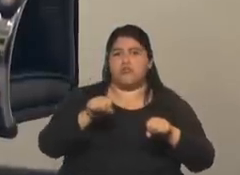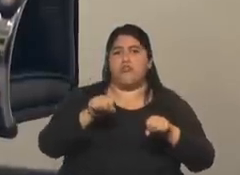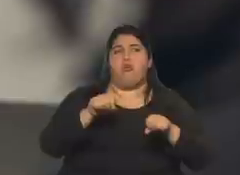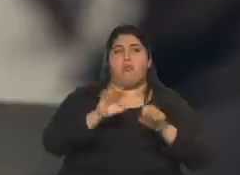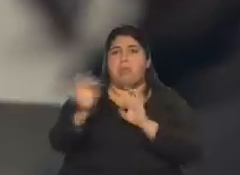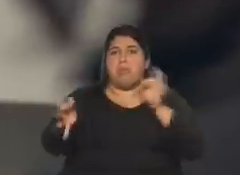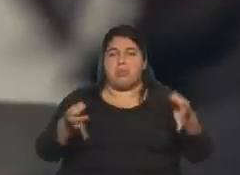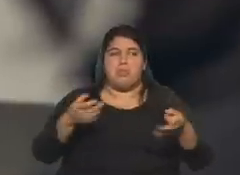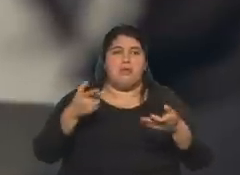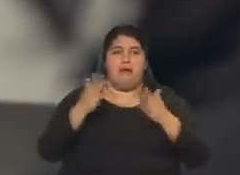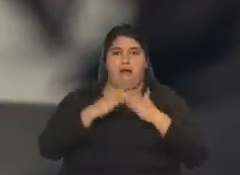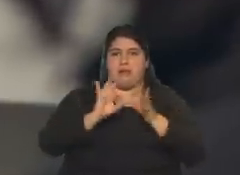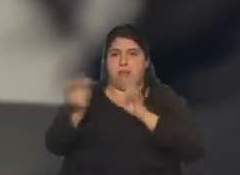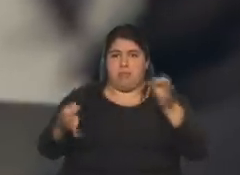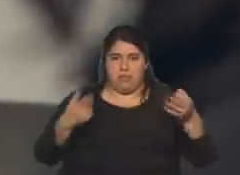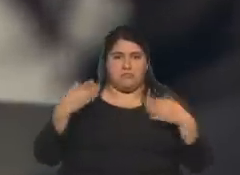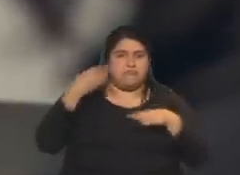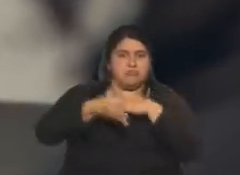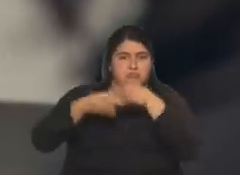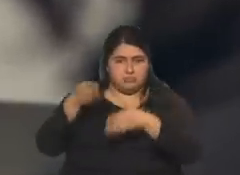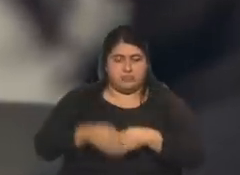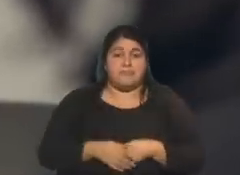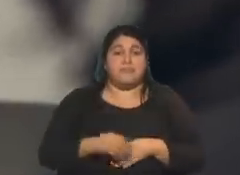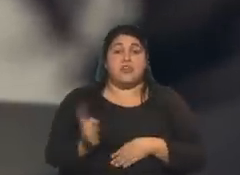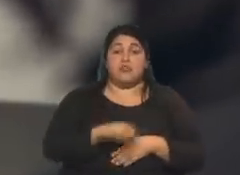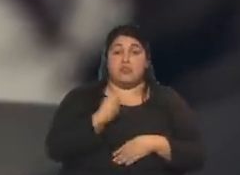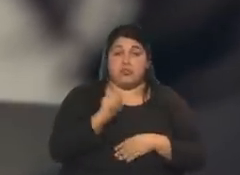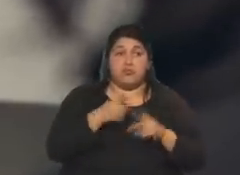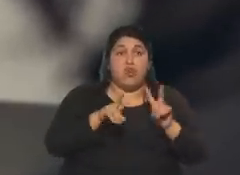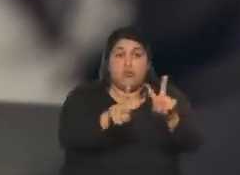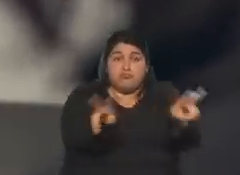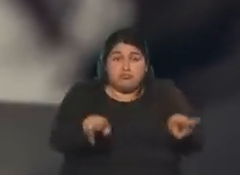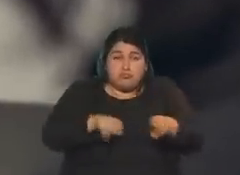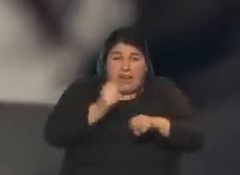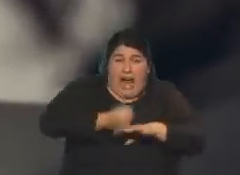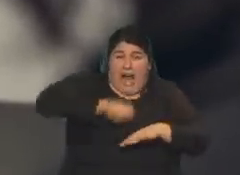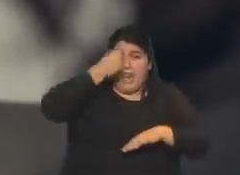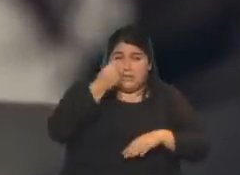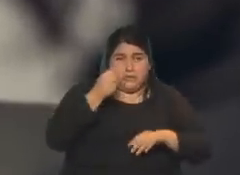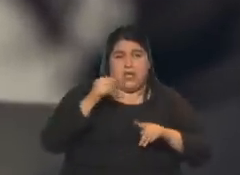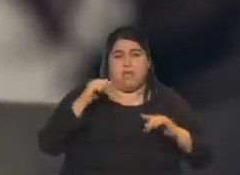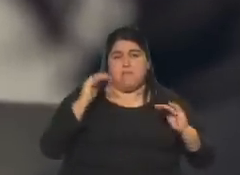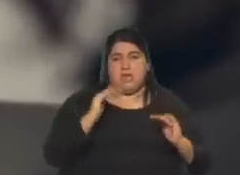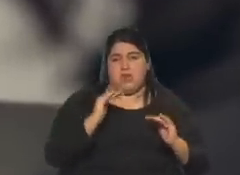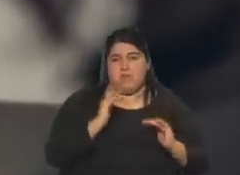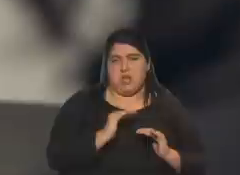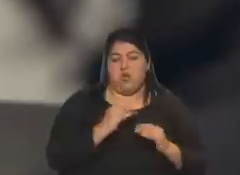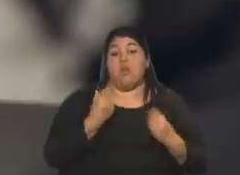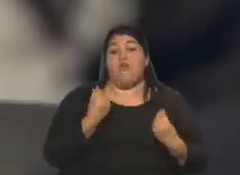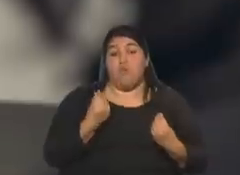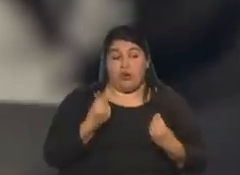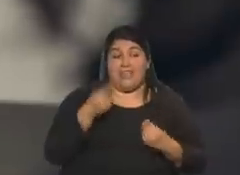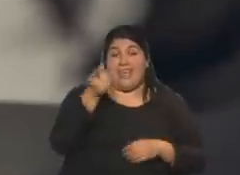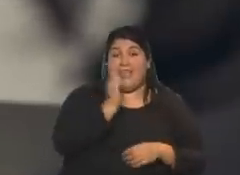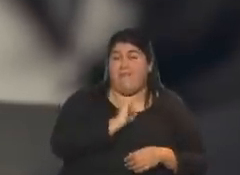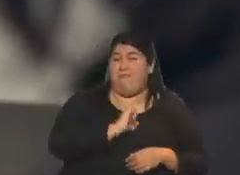proximidad? Bajar nuestro margen de rentabilidad, bajar más. Más en una situación que estamos viviendo con una inflación